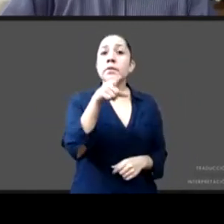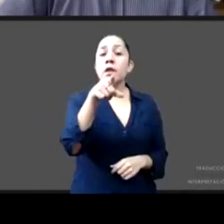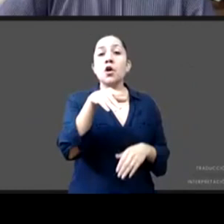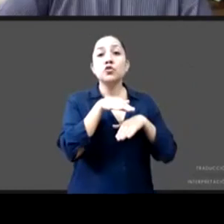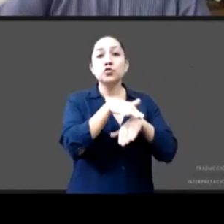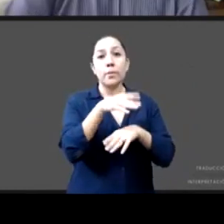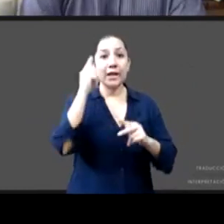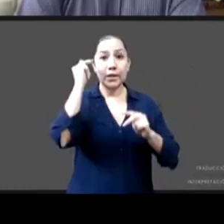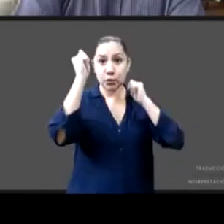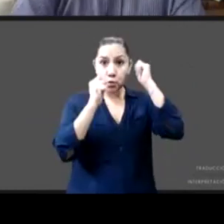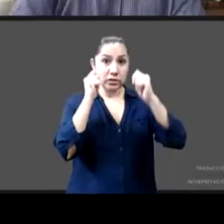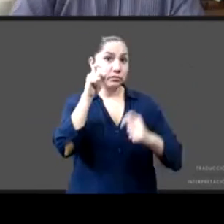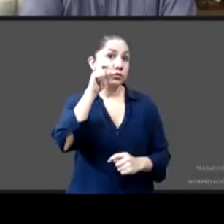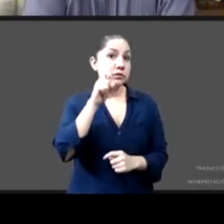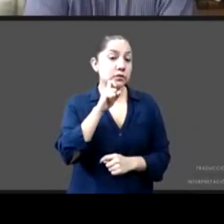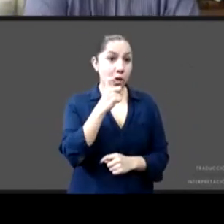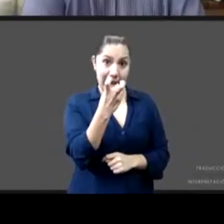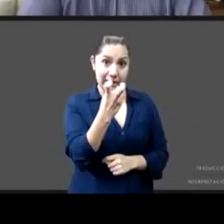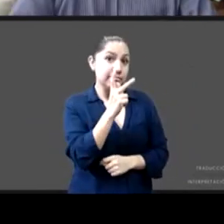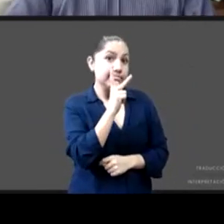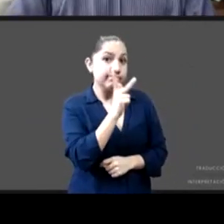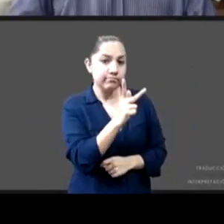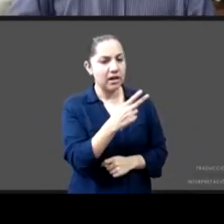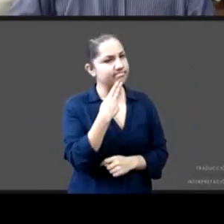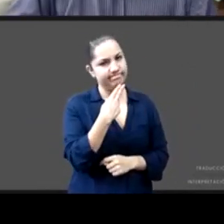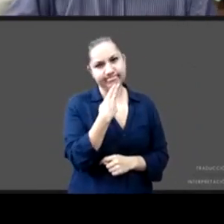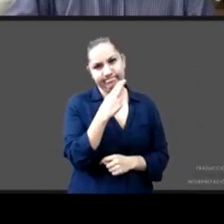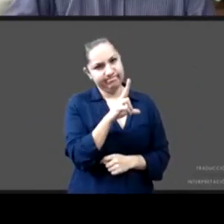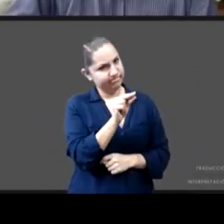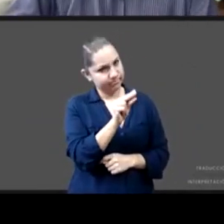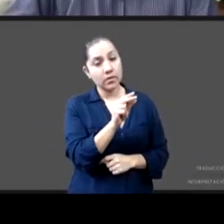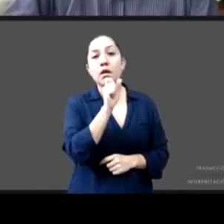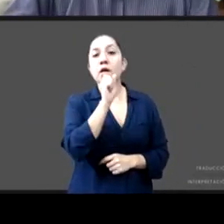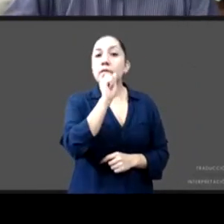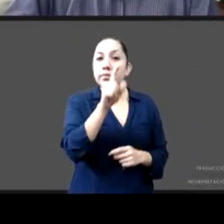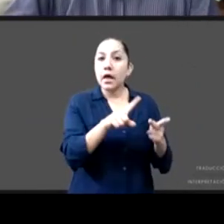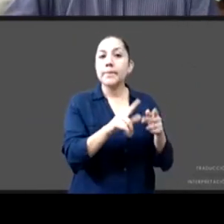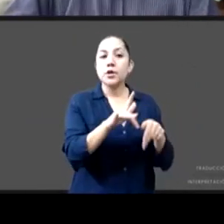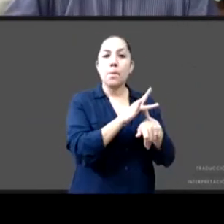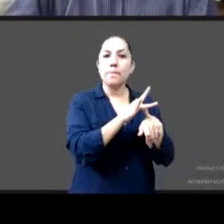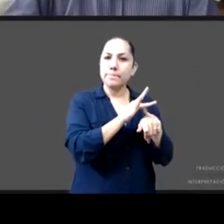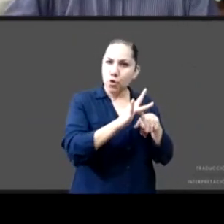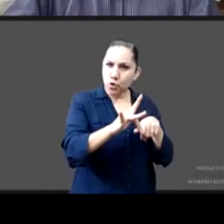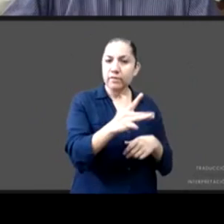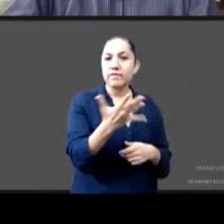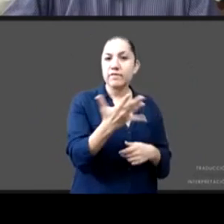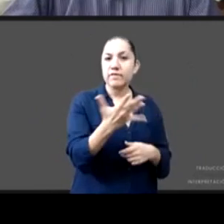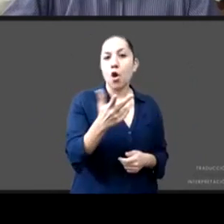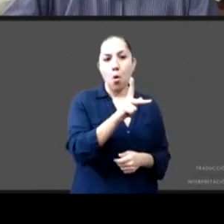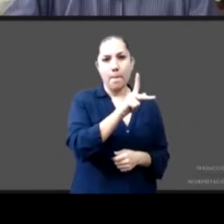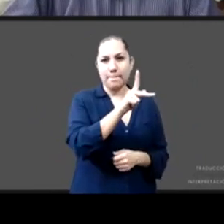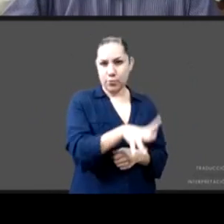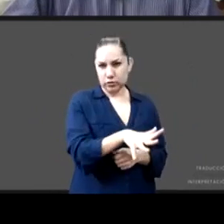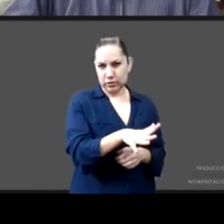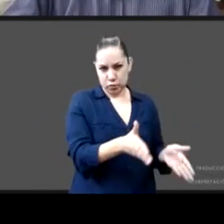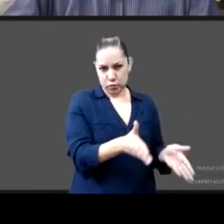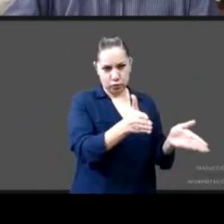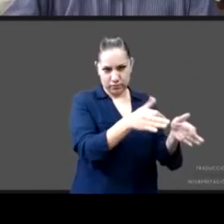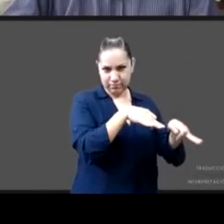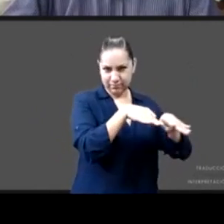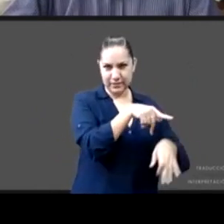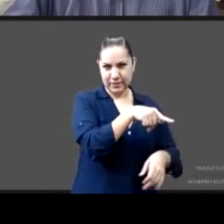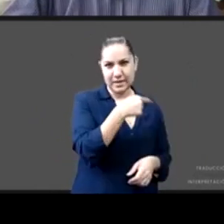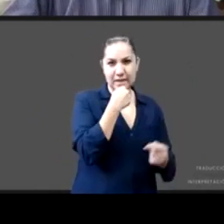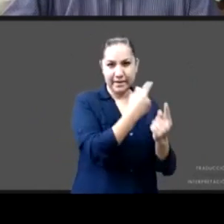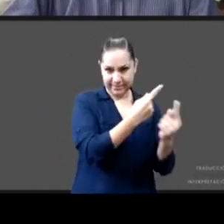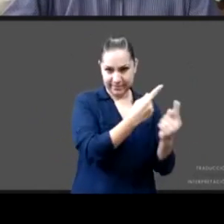turismo sexual. Ya no utilizamos también el concepto de de prostitución infantil, explotación sexual comercial de niños, niñas